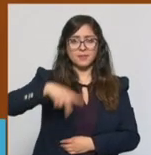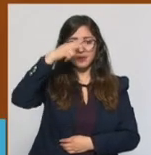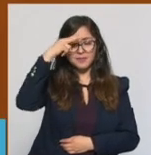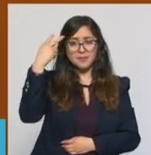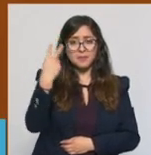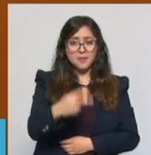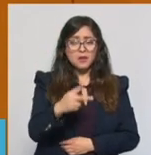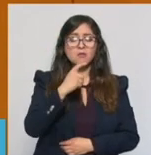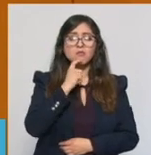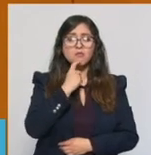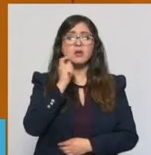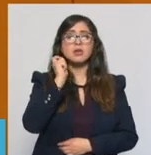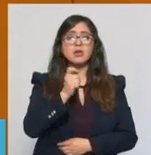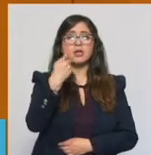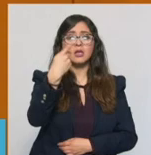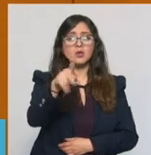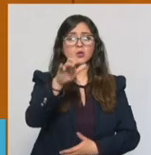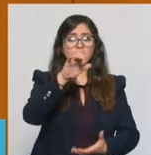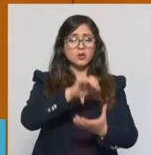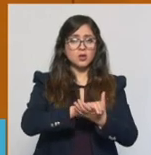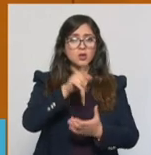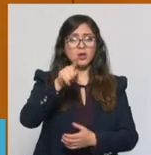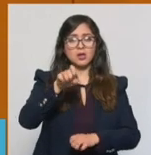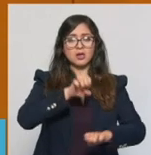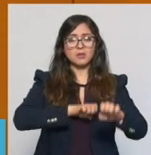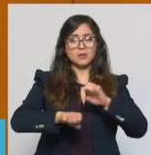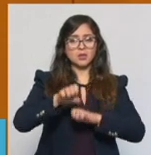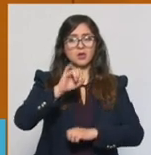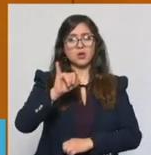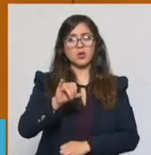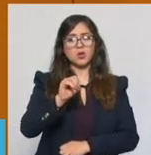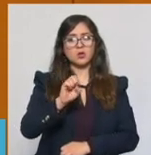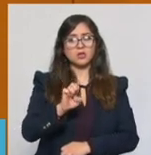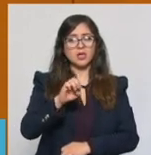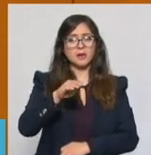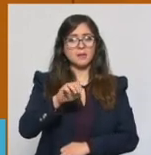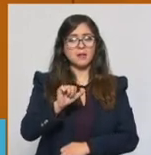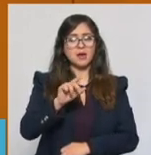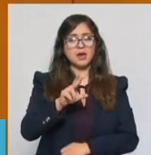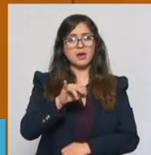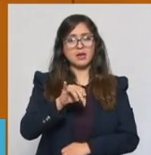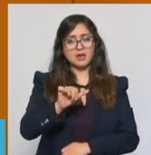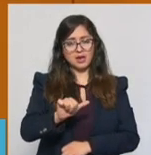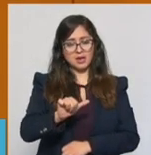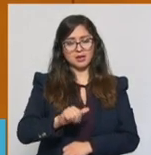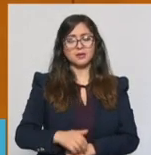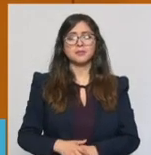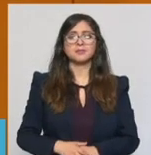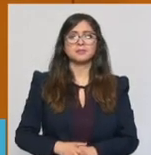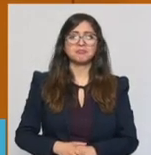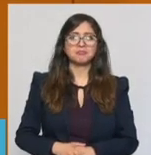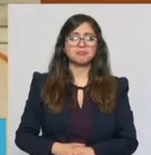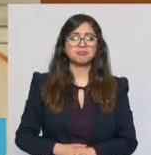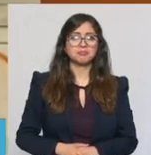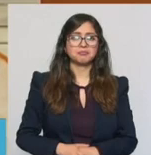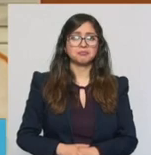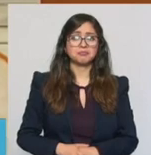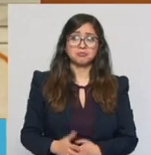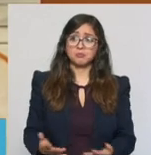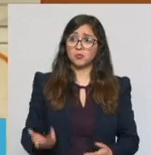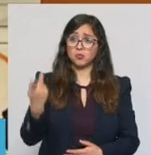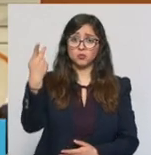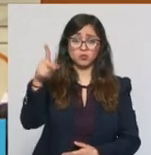conflicto de interés, ya que ella es la esposa del empresario José María Riobo. Sí. ¿Qué piensa usted al respecto? Yo sobre el particular no tengo ninguna